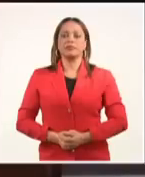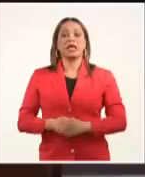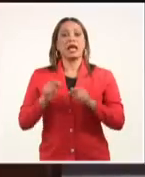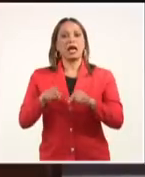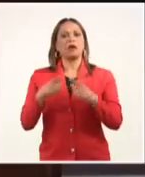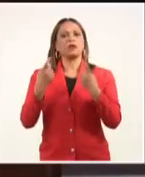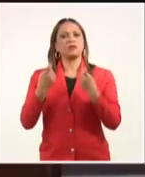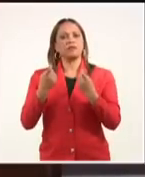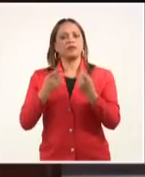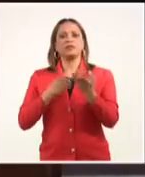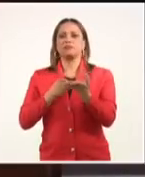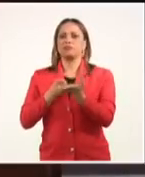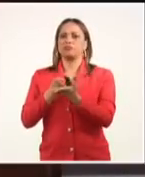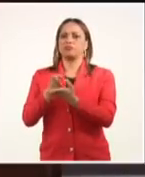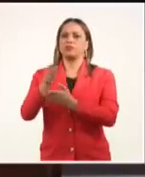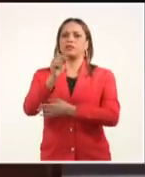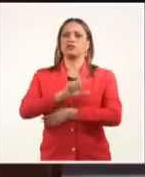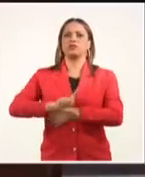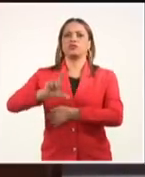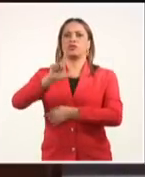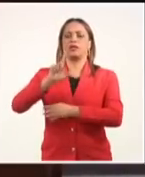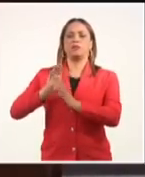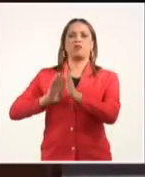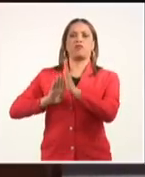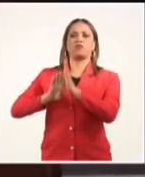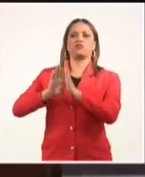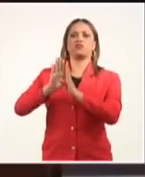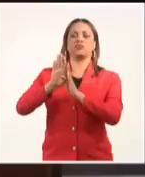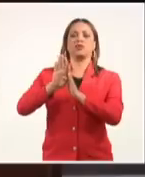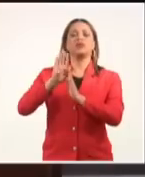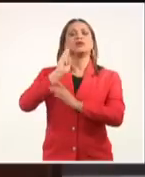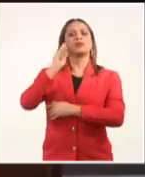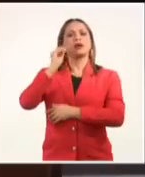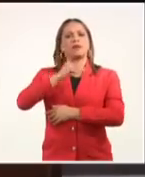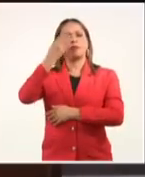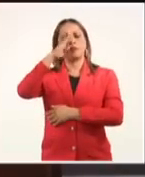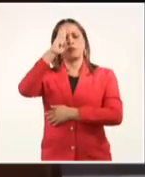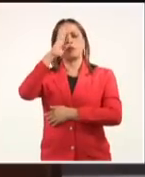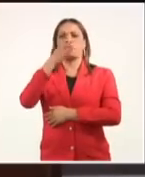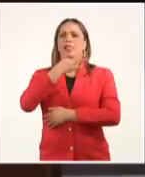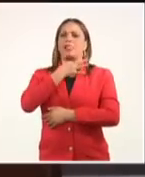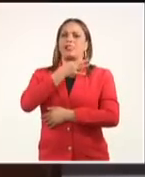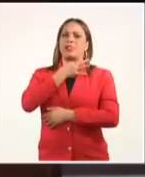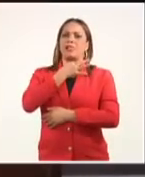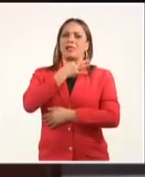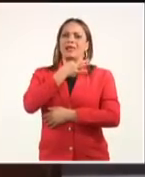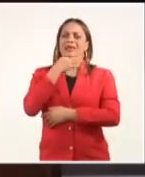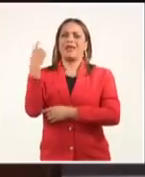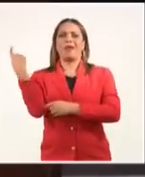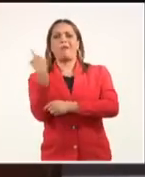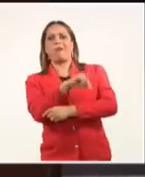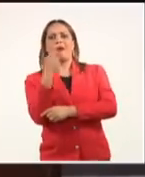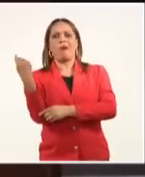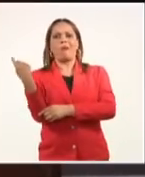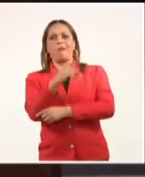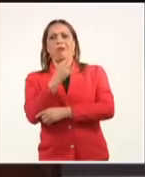socialismo en un país pobre y sometido a constantes agresiones,